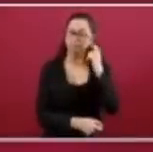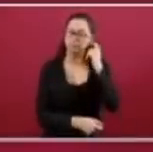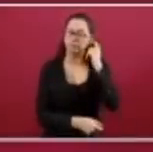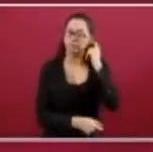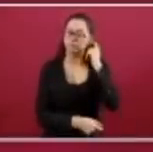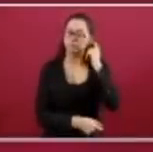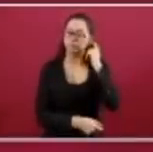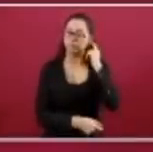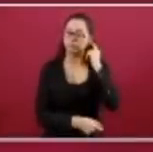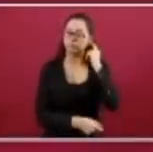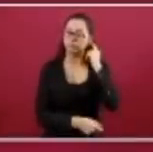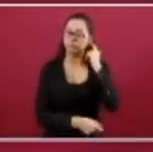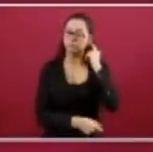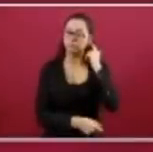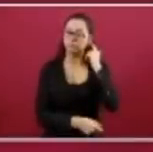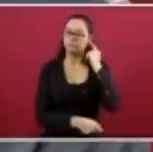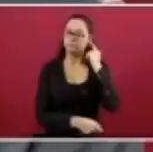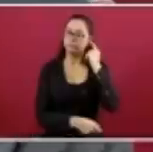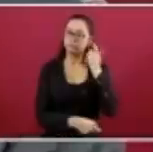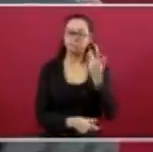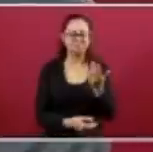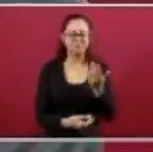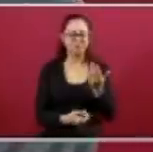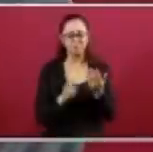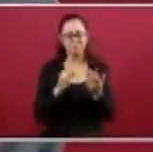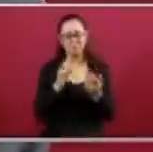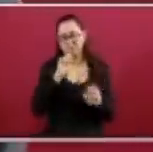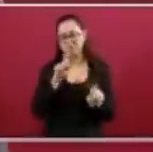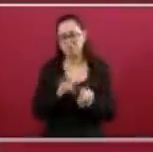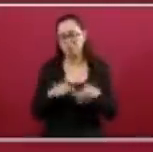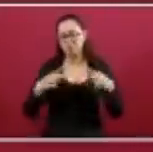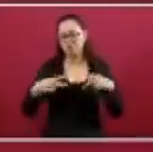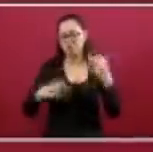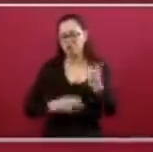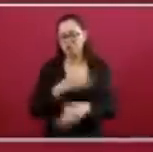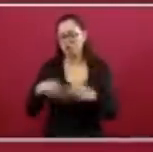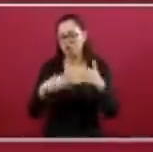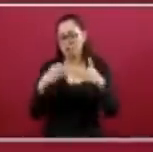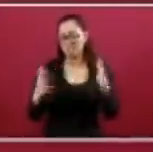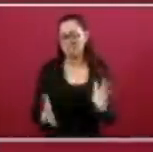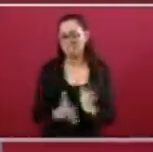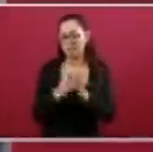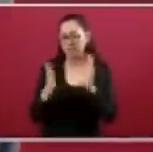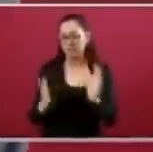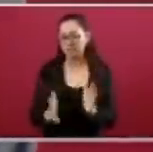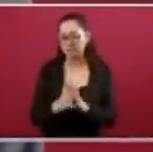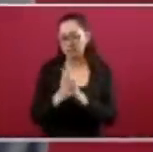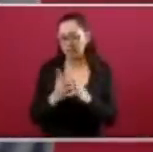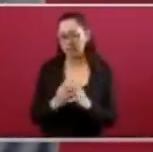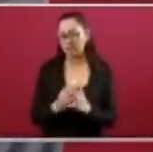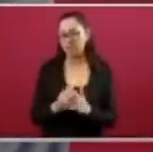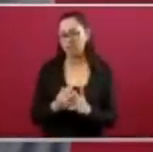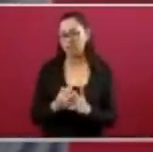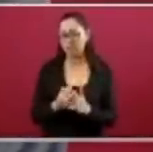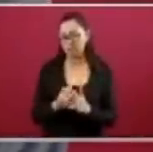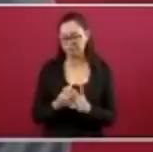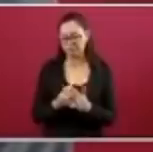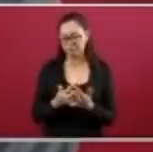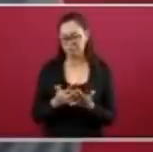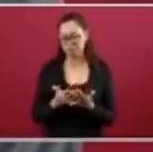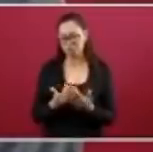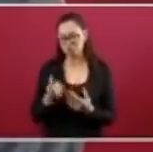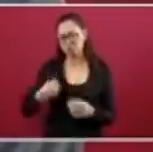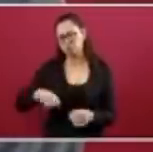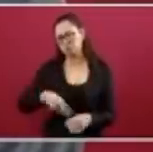y también para que todos participemos, nosotros podríamos darles la